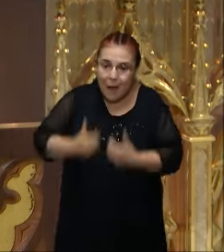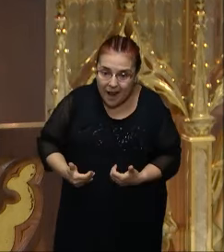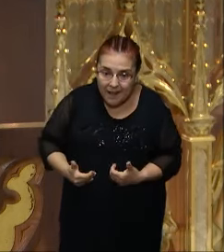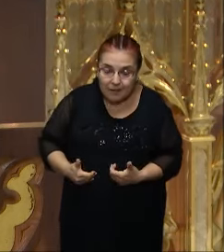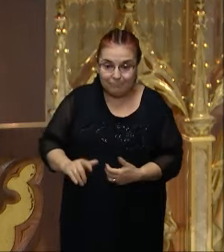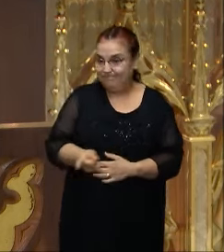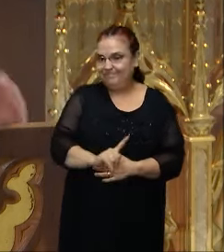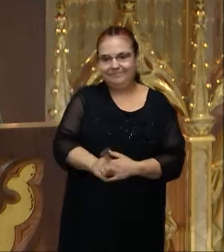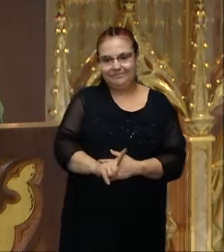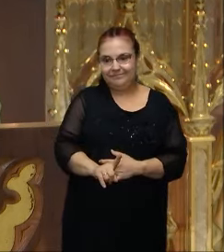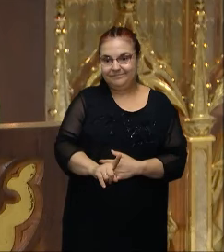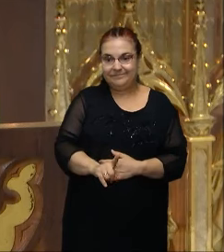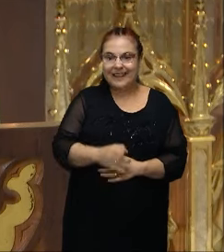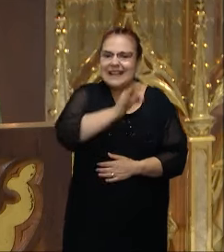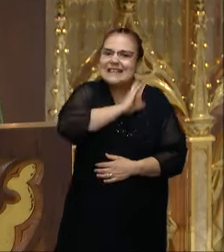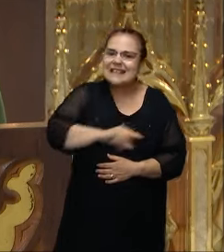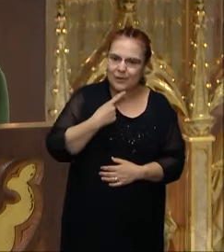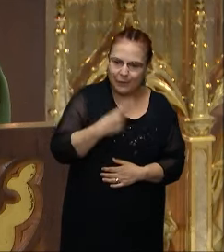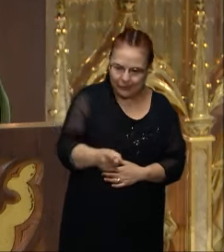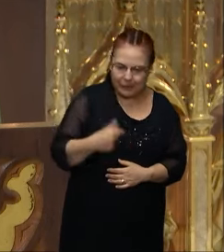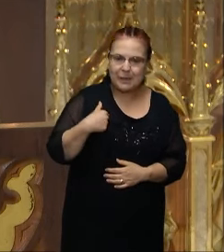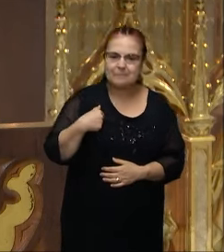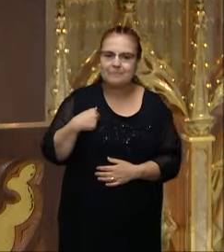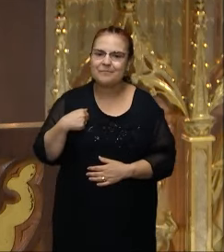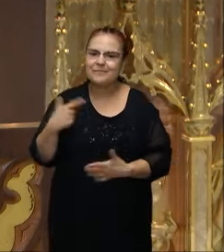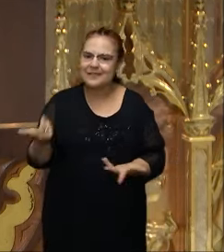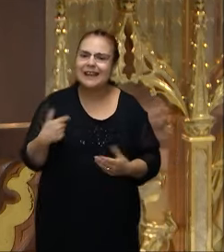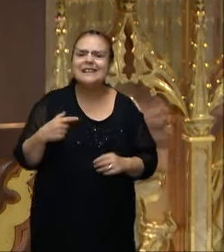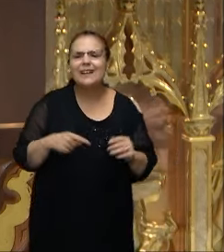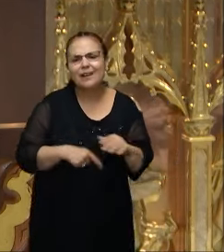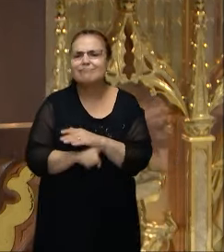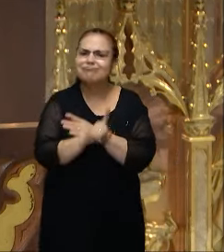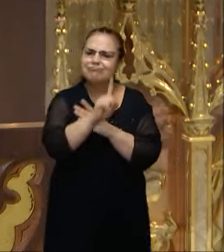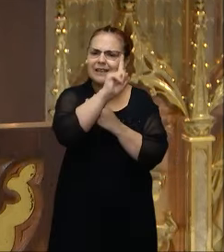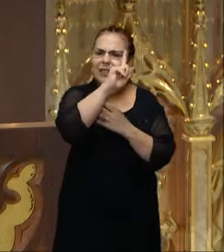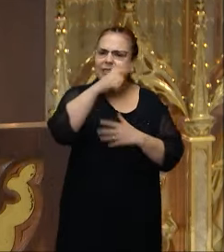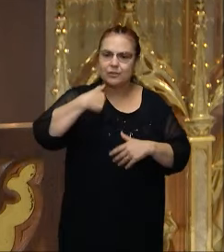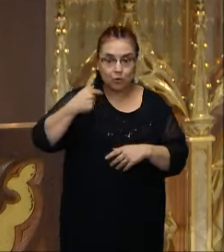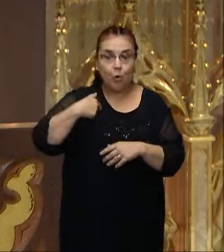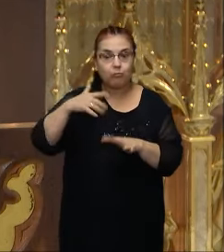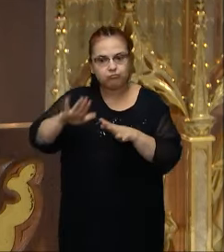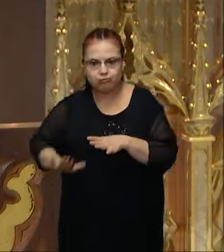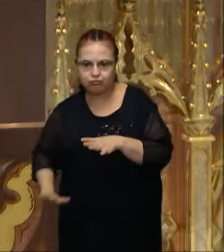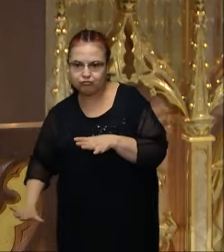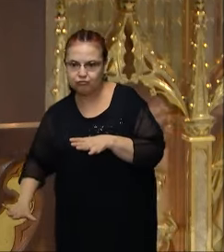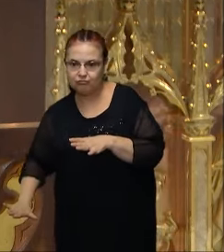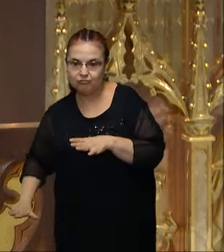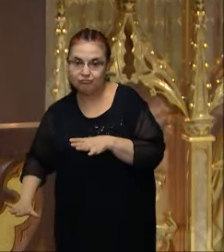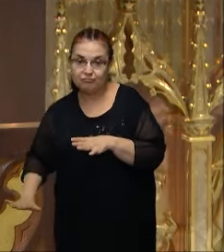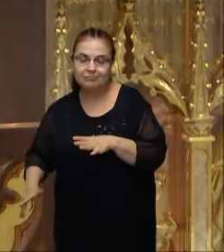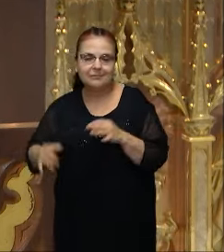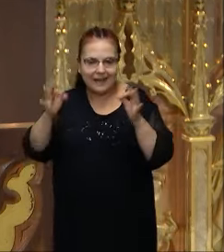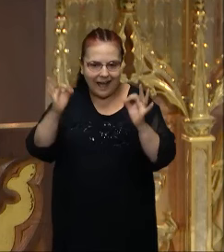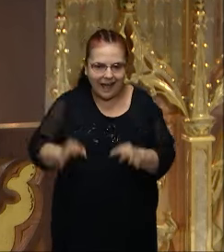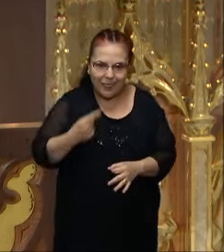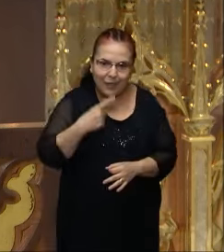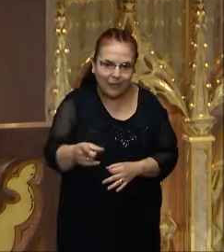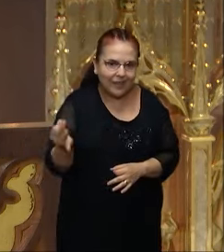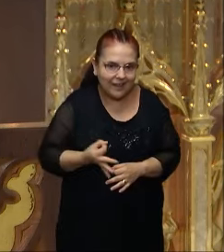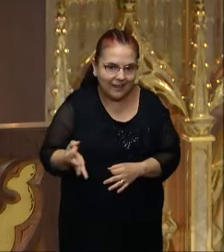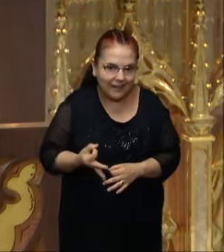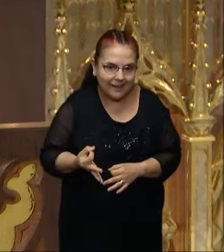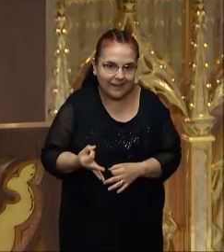menos. Cuando el Señor dice, como Juan dijo, Él tiene que crecer y yo tengo que menguar. Ahí lo que te está diciendo es